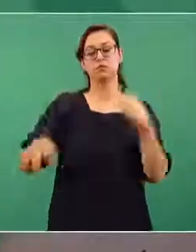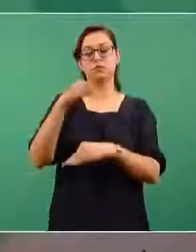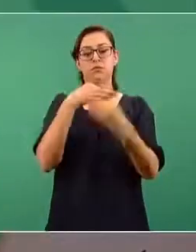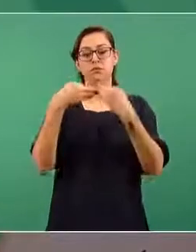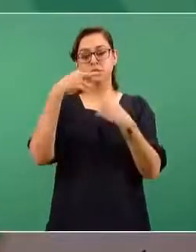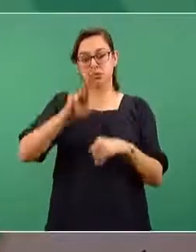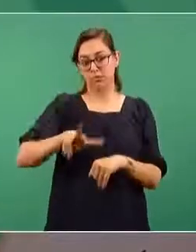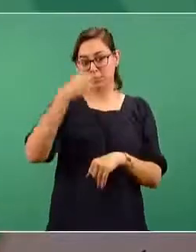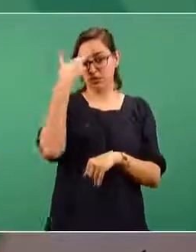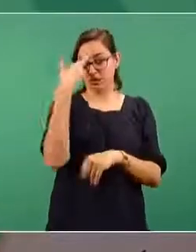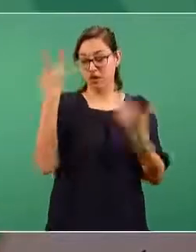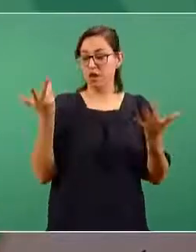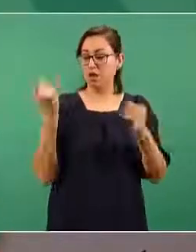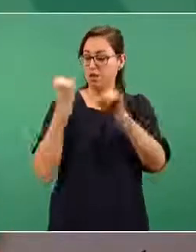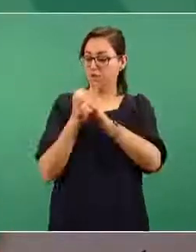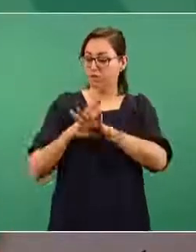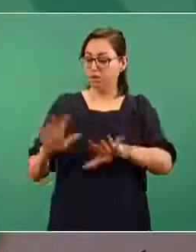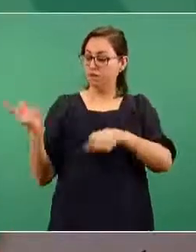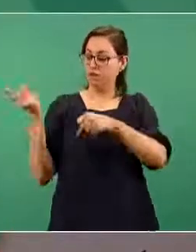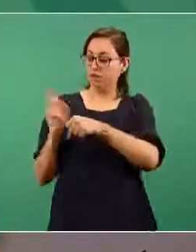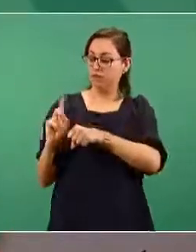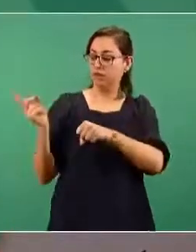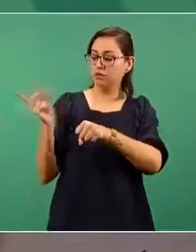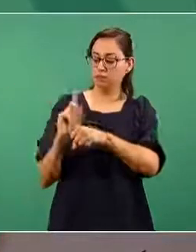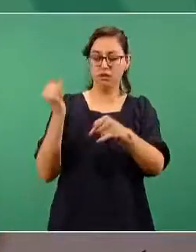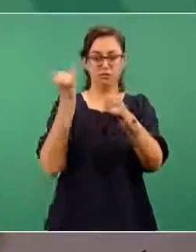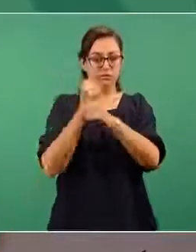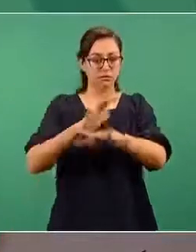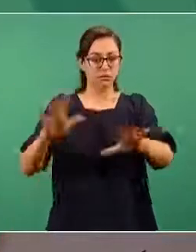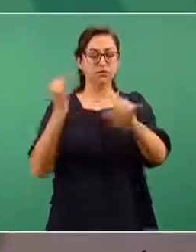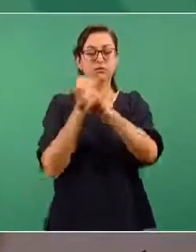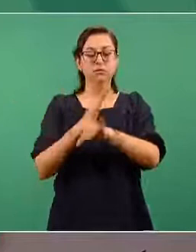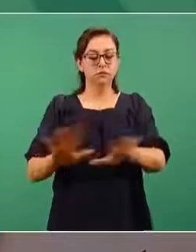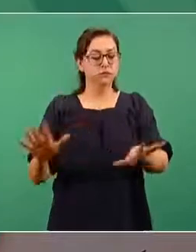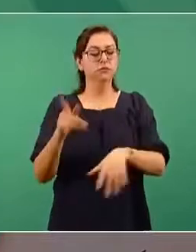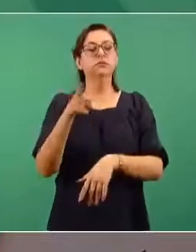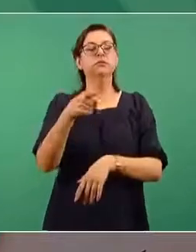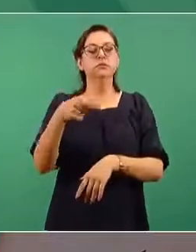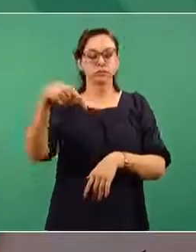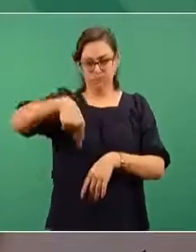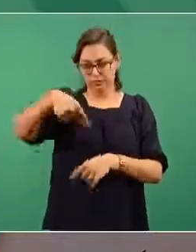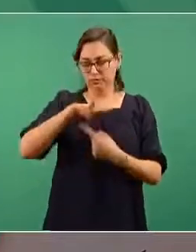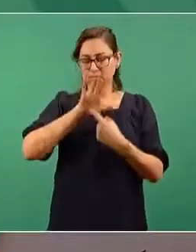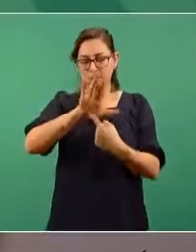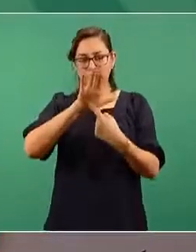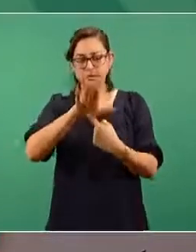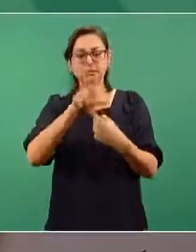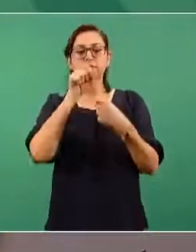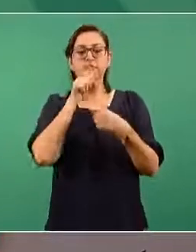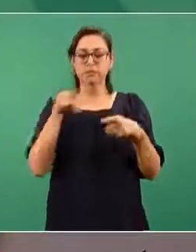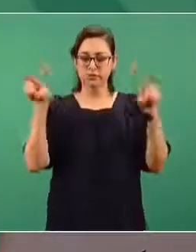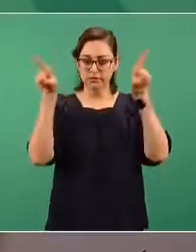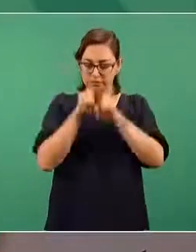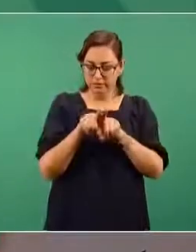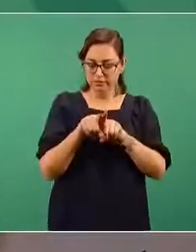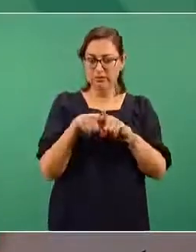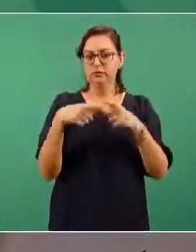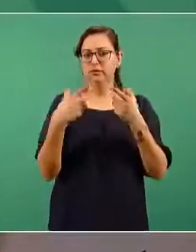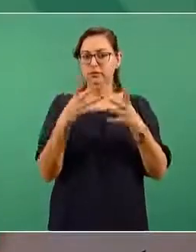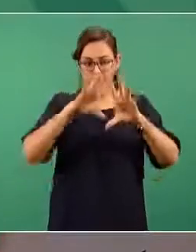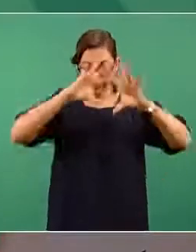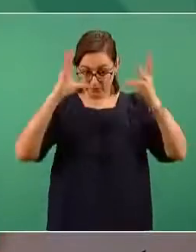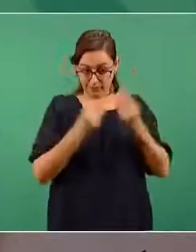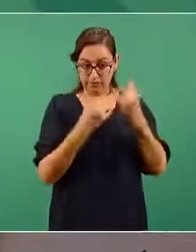informe técnico diario completo está disponible, así como las grabaciones de estas conferencias